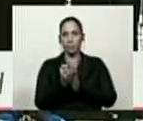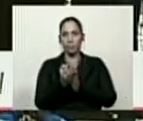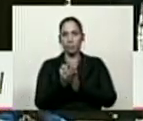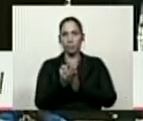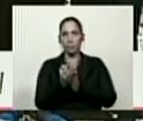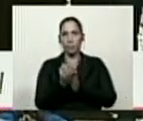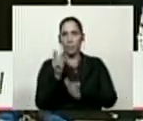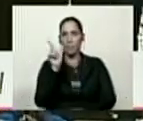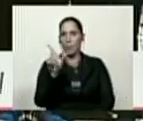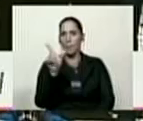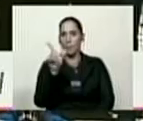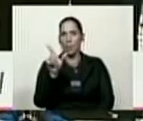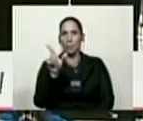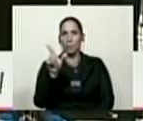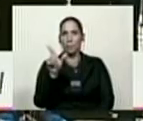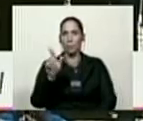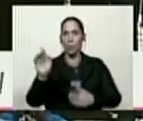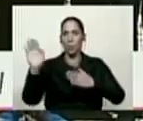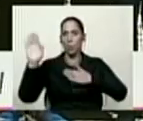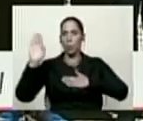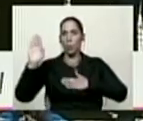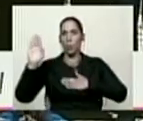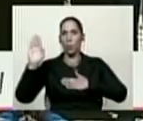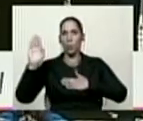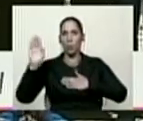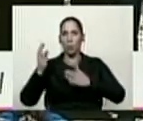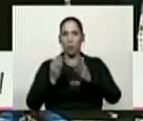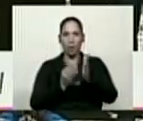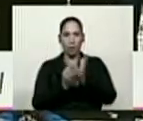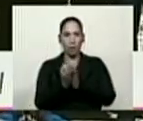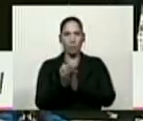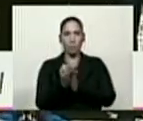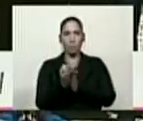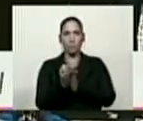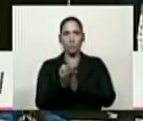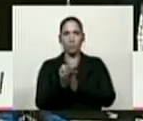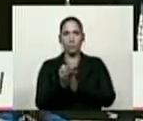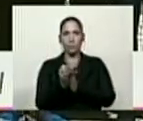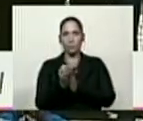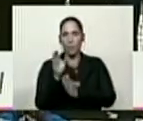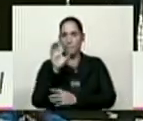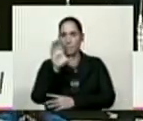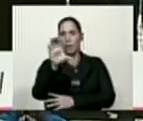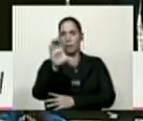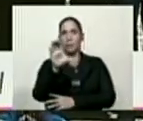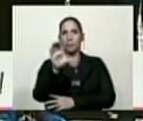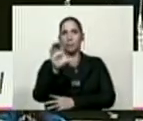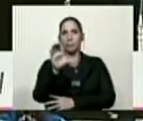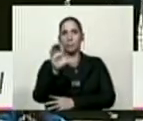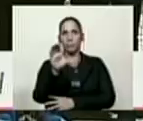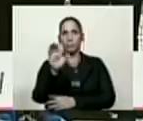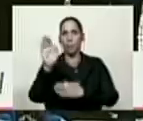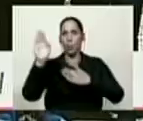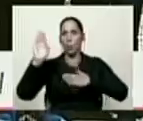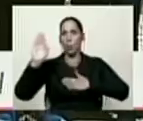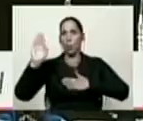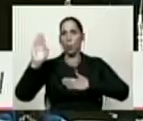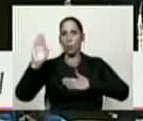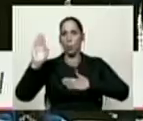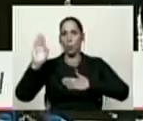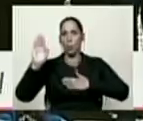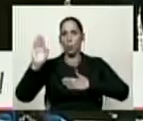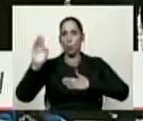Alpe sube. Juro ser leal a la patria. Juro por